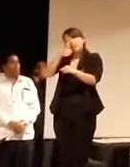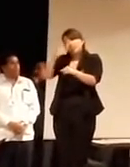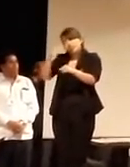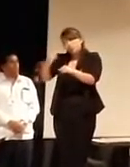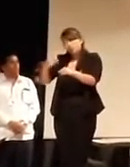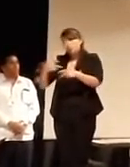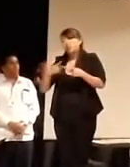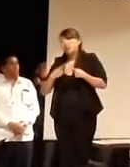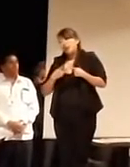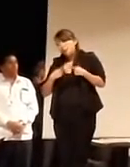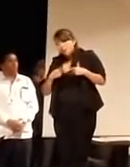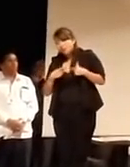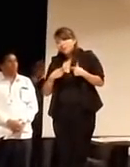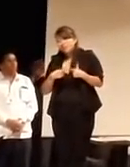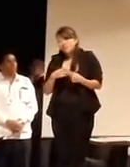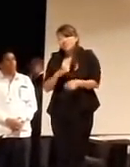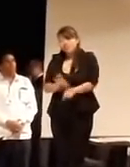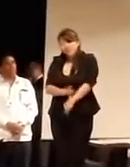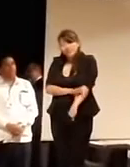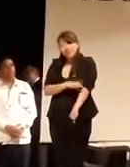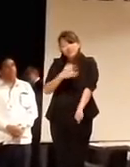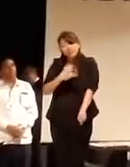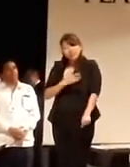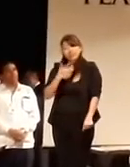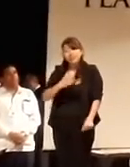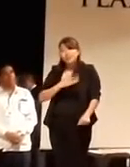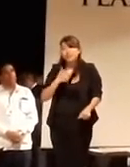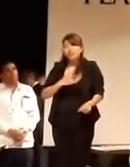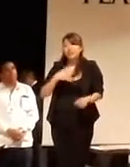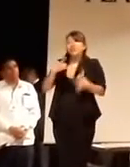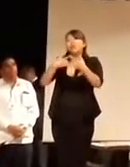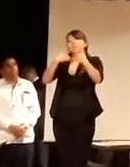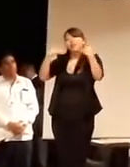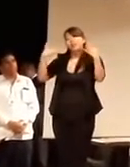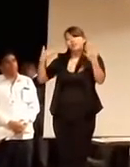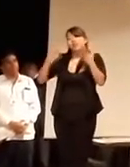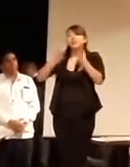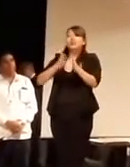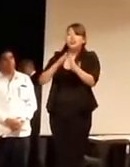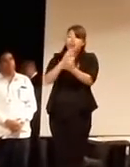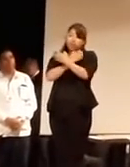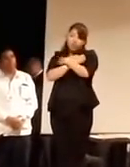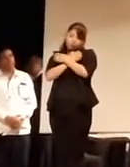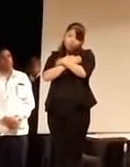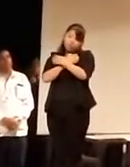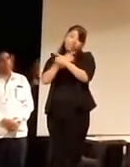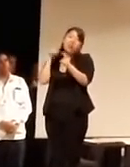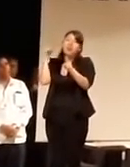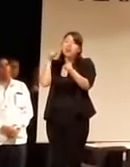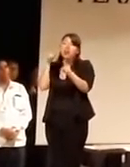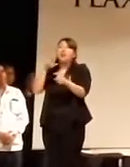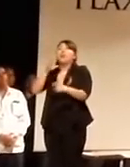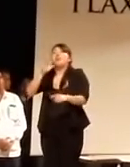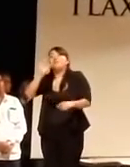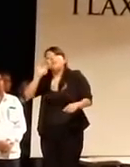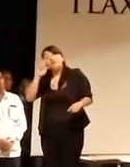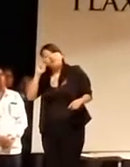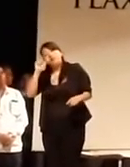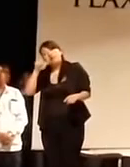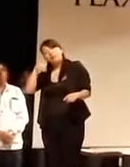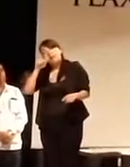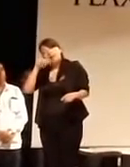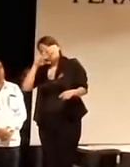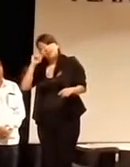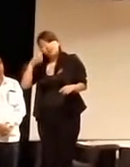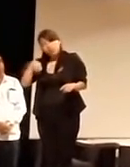de emociones, lo que la historia de la educación ha denominado una formación integral. Este es el